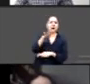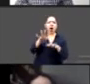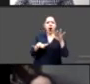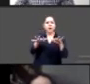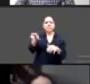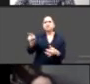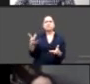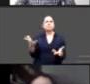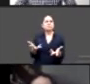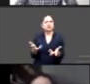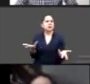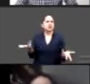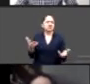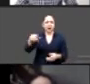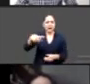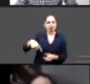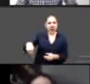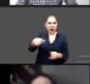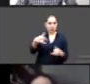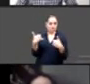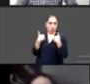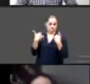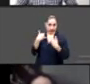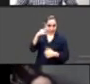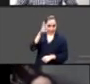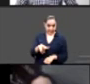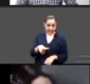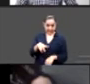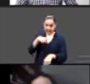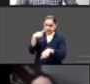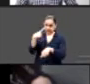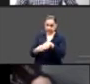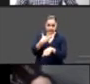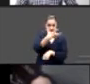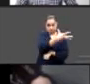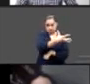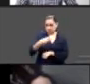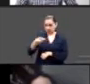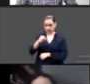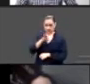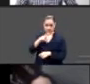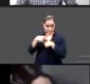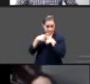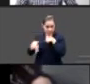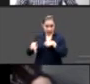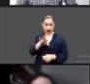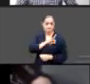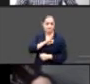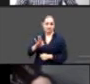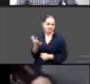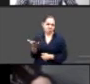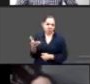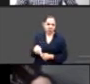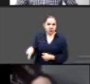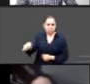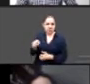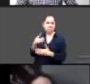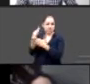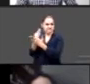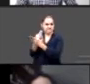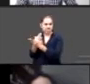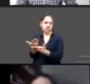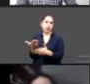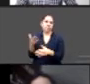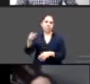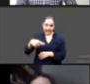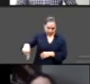menos riesgo corren y han tenido esta iniciativa solidaria de dar alimento a las personas que se encuentran en momentos complicados